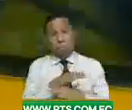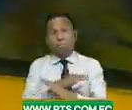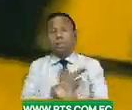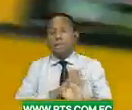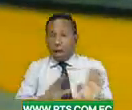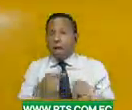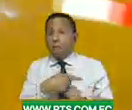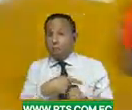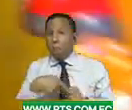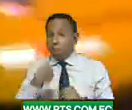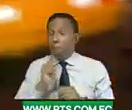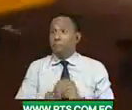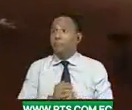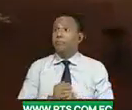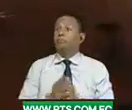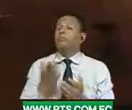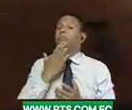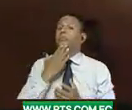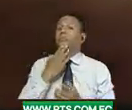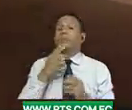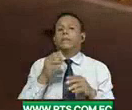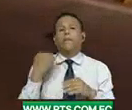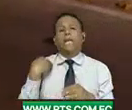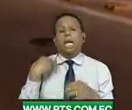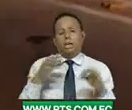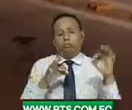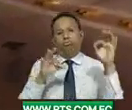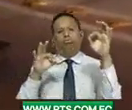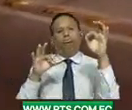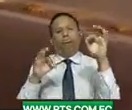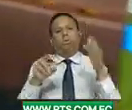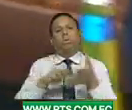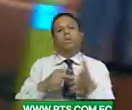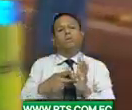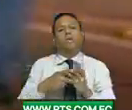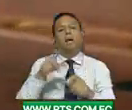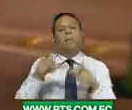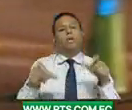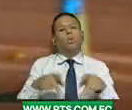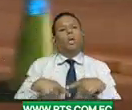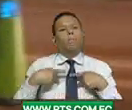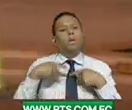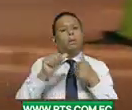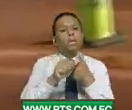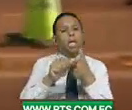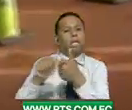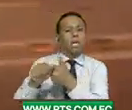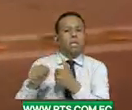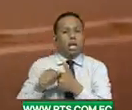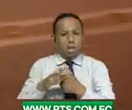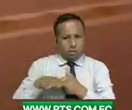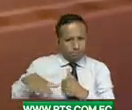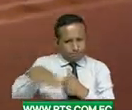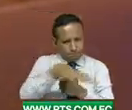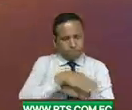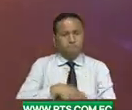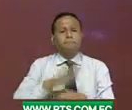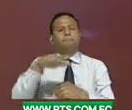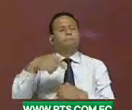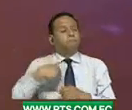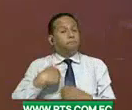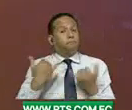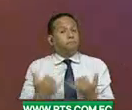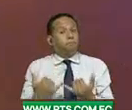lo van a dejar pasar. Porque tiene salvoconducto, son personas que viven acá en este sector. Nos encontramos aquí con